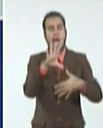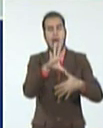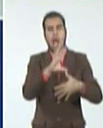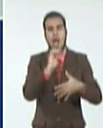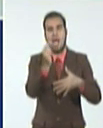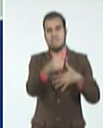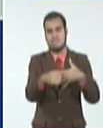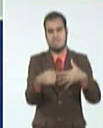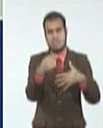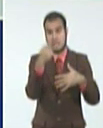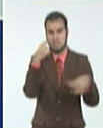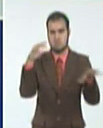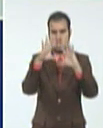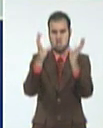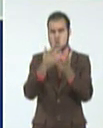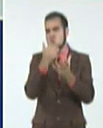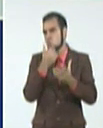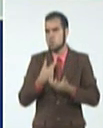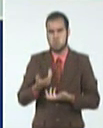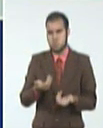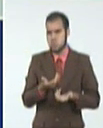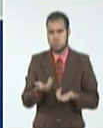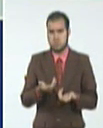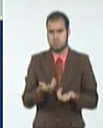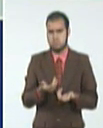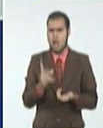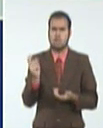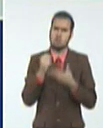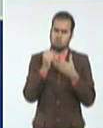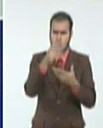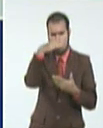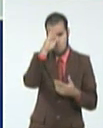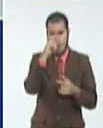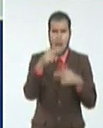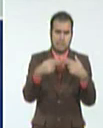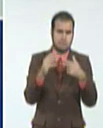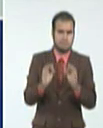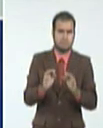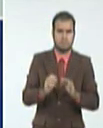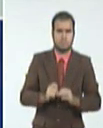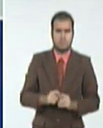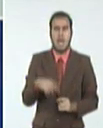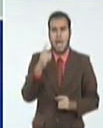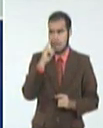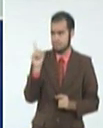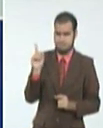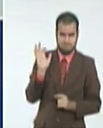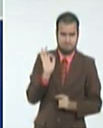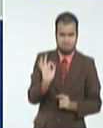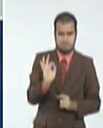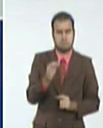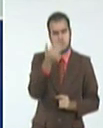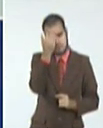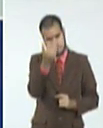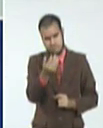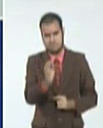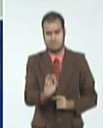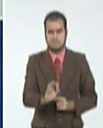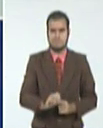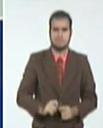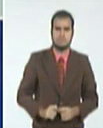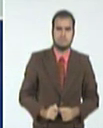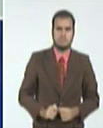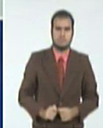mundo. Sí. La cooperación de Cuba con el mundo. Hay uno anterior. Ahí está, gracias. Ahí están